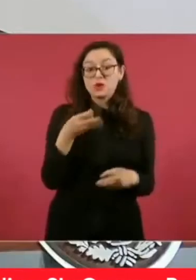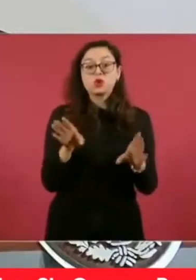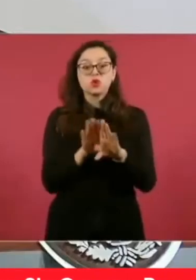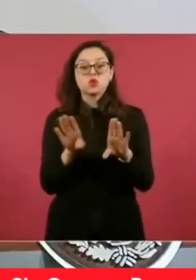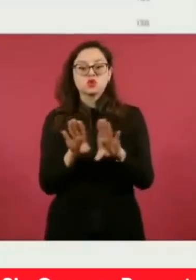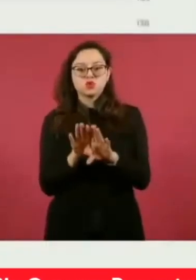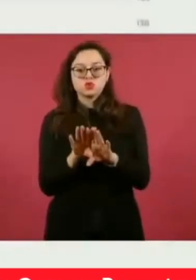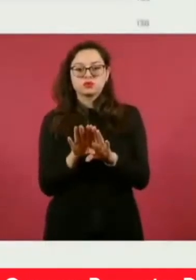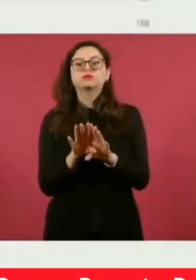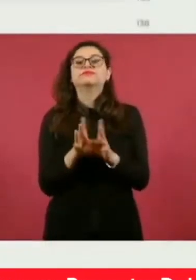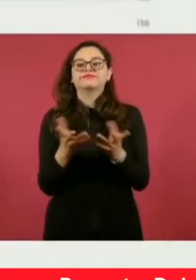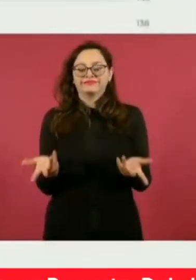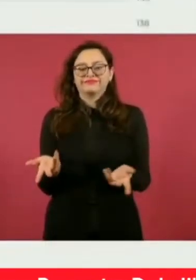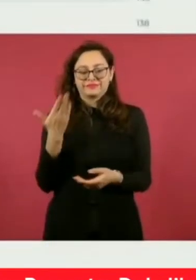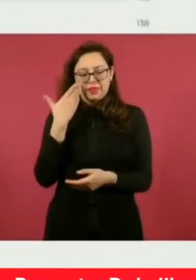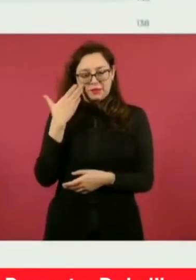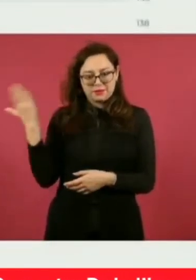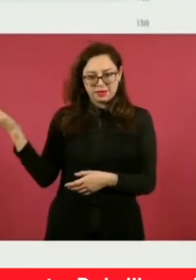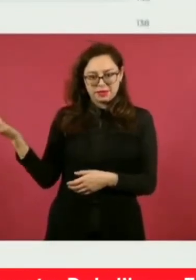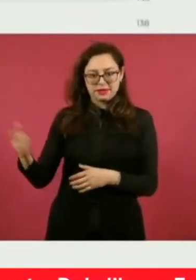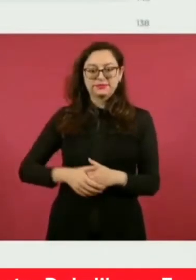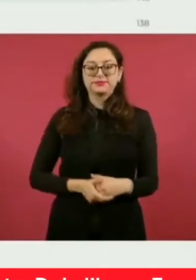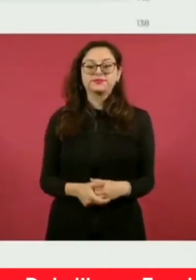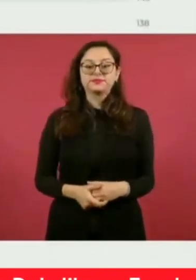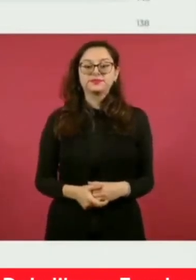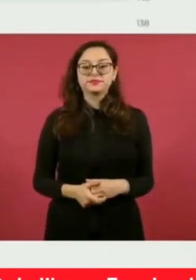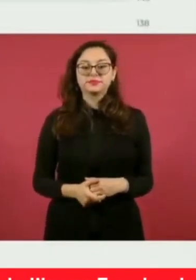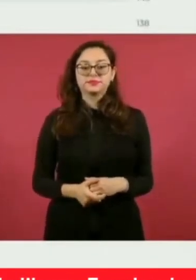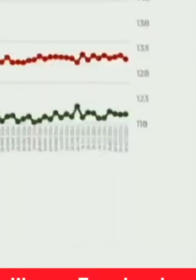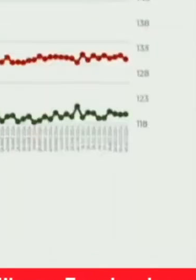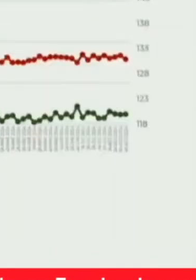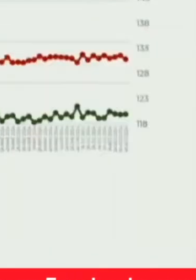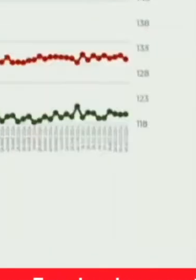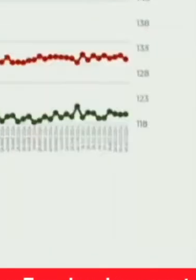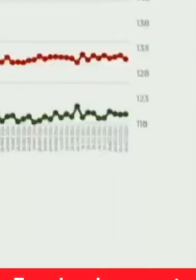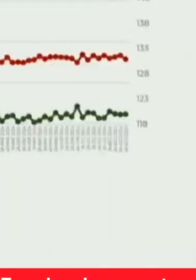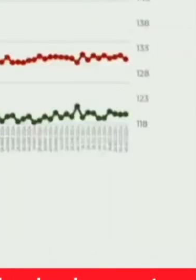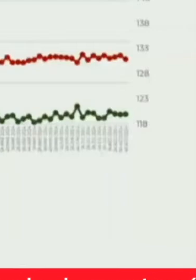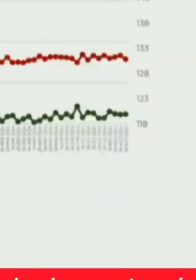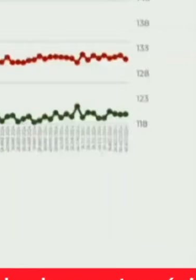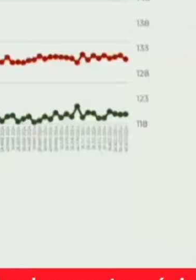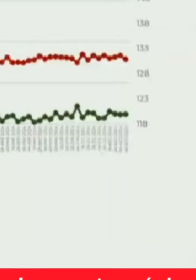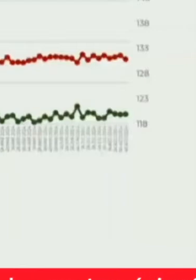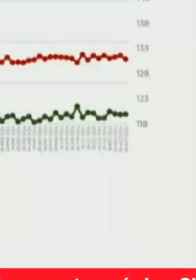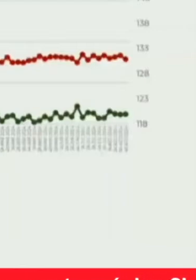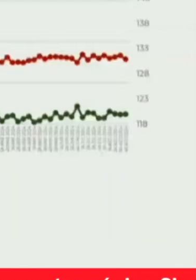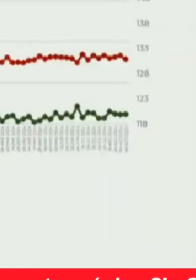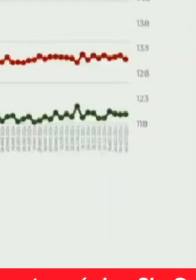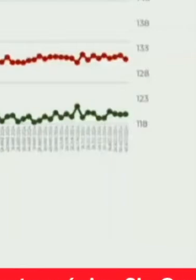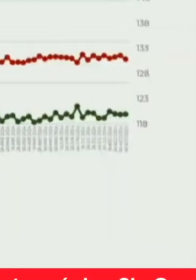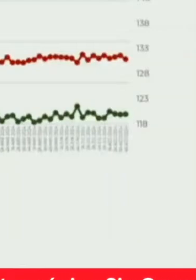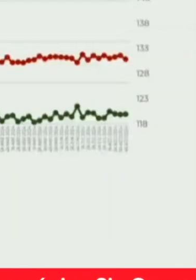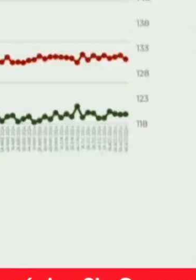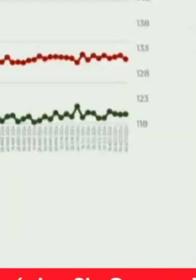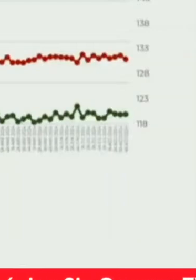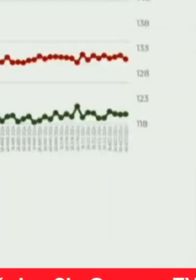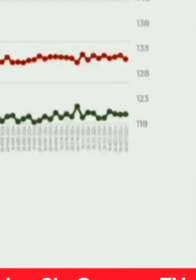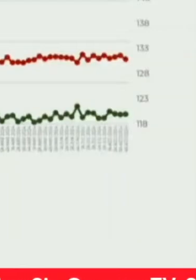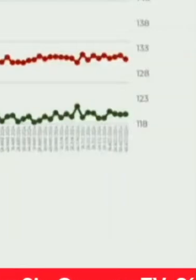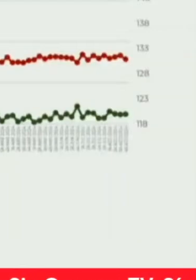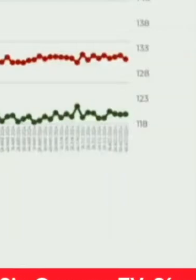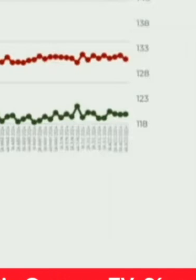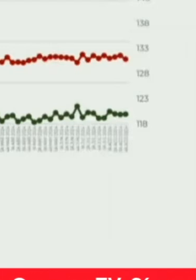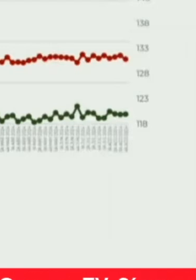después de haber observado el Índice Nacional de Precios al Consumidor en el rubro de alimentos, como lo comentamos hace ya algunas semanas, llegó a un